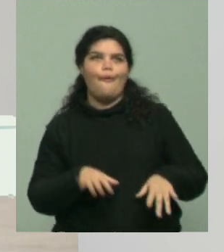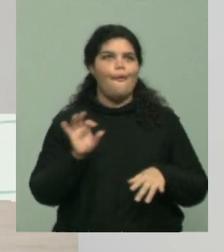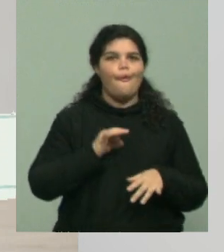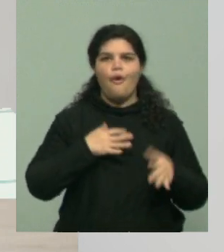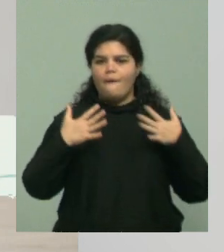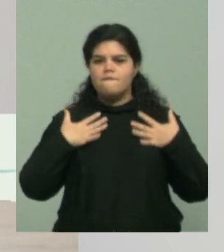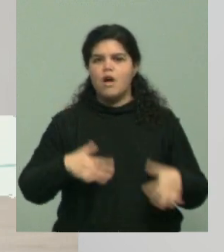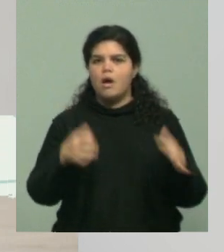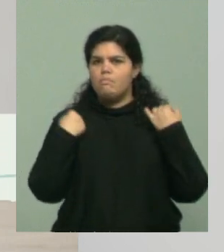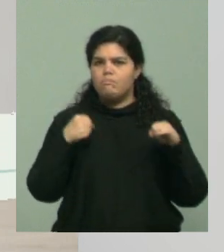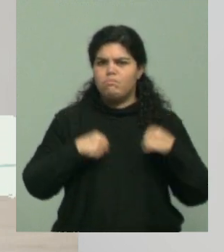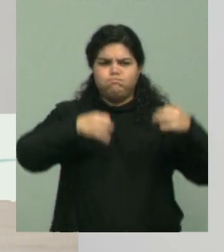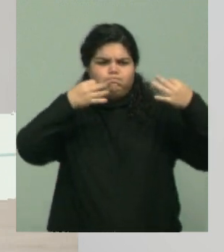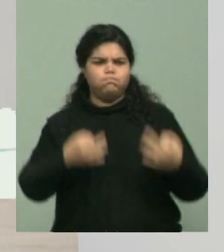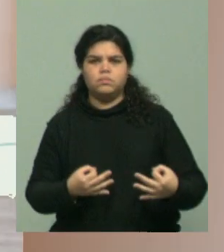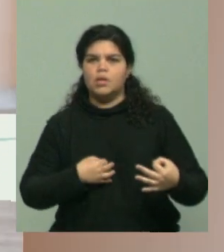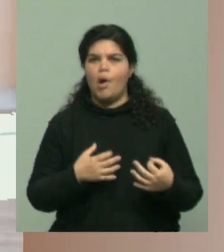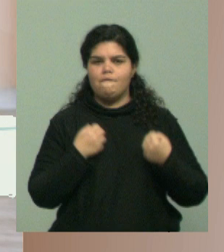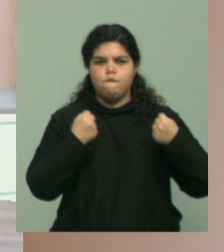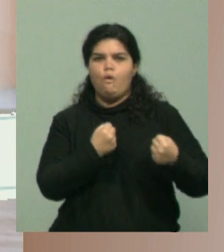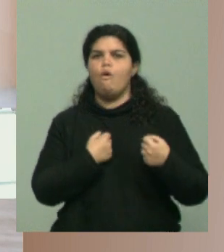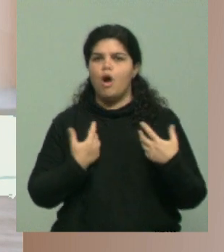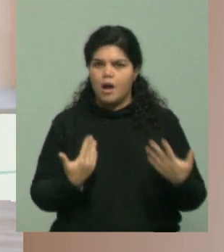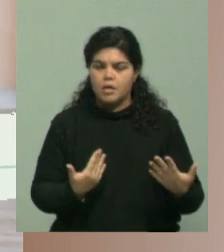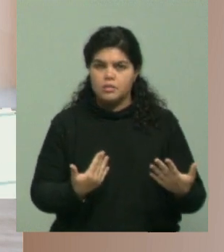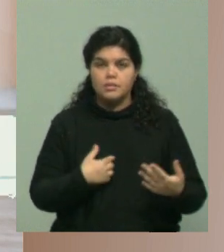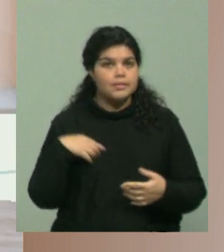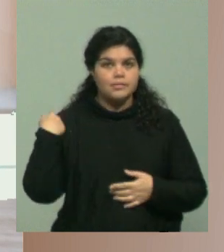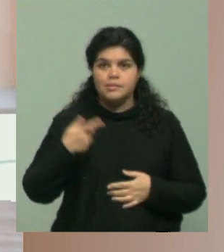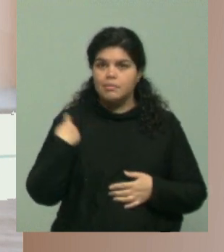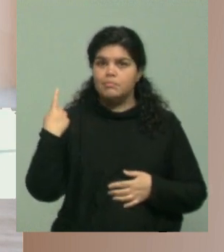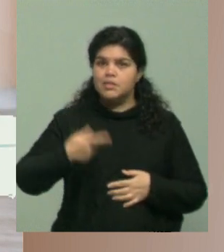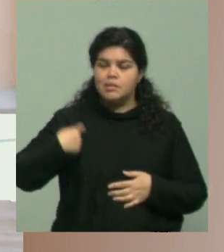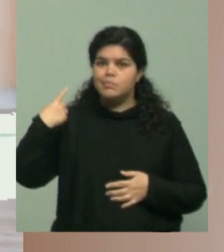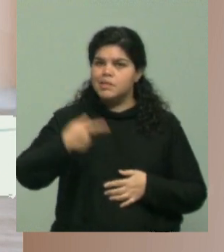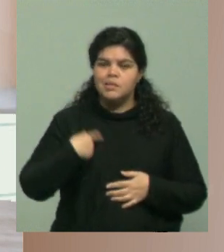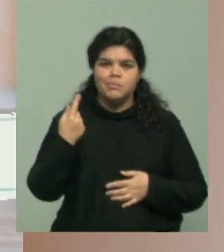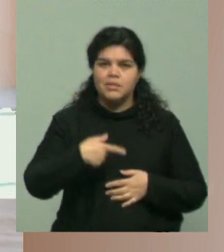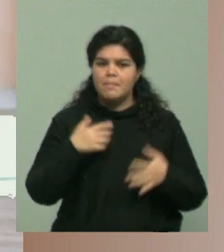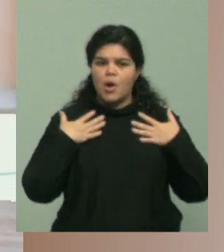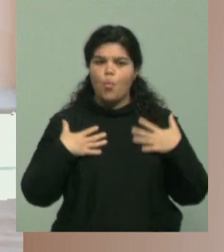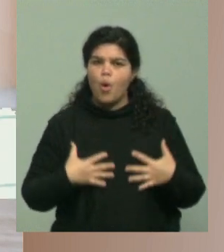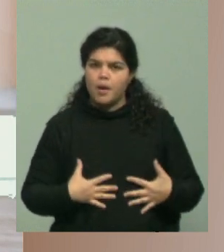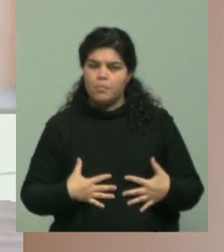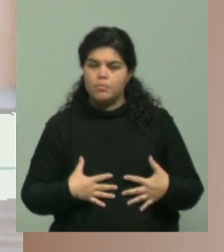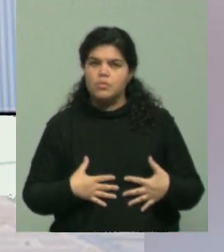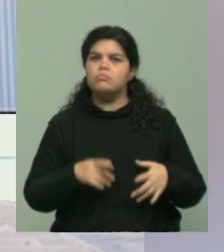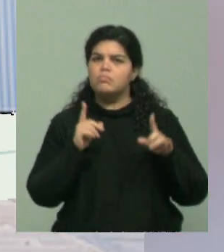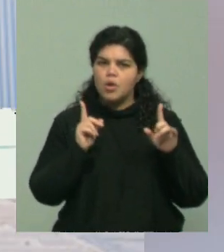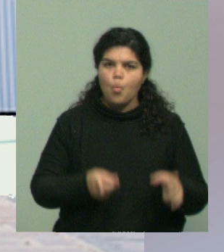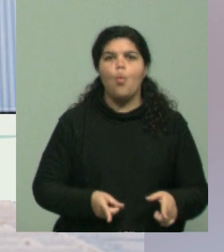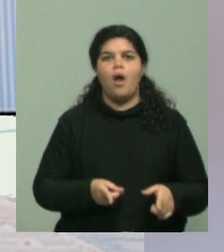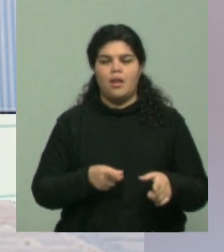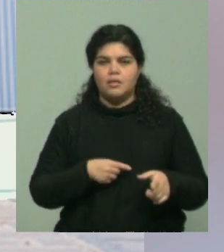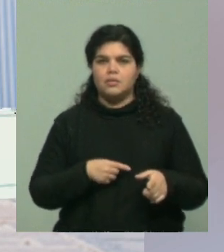estado, en forma. Por eso el tema de la práctica constante es lo que nos ayuda de alguna manera, bueno, a